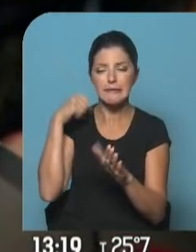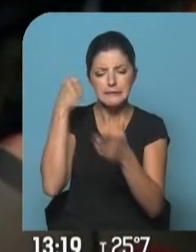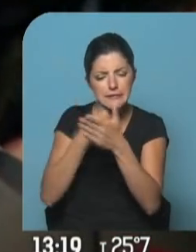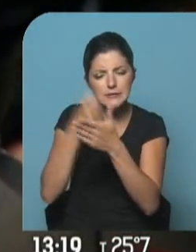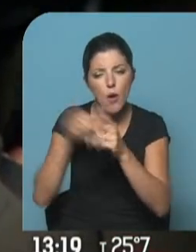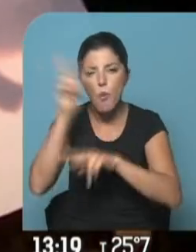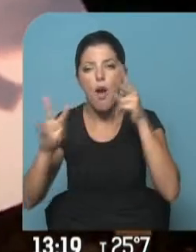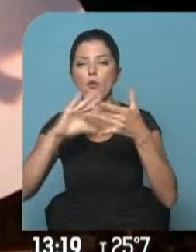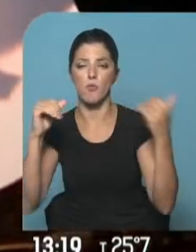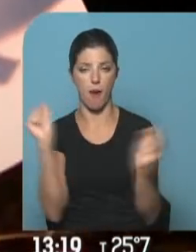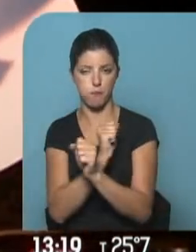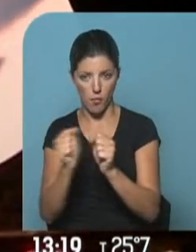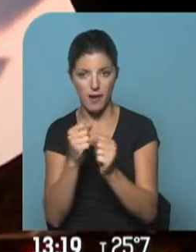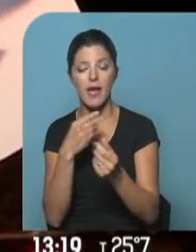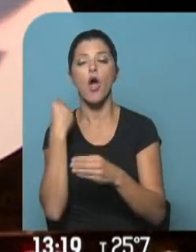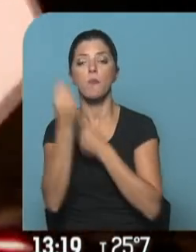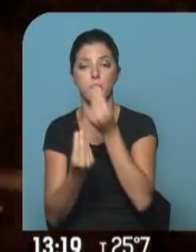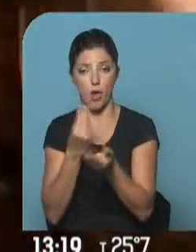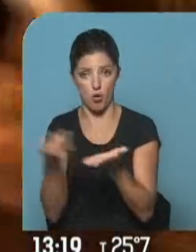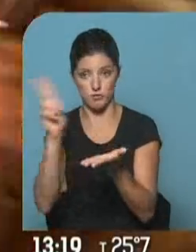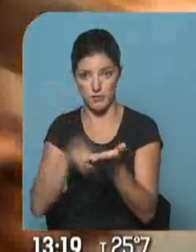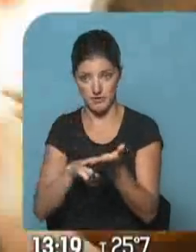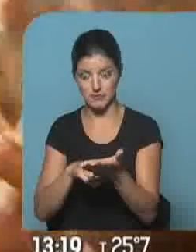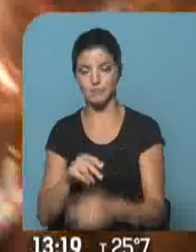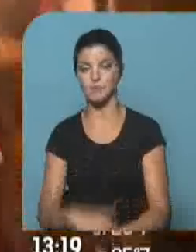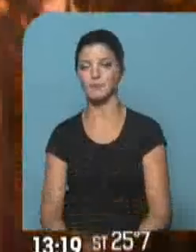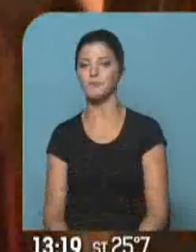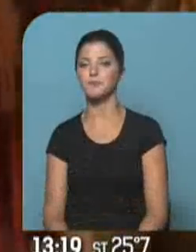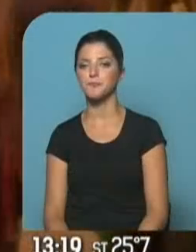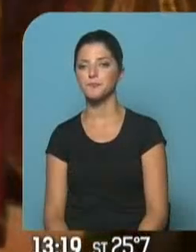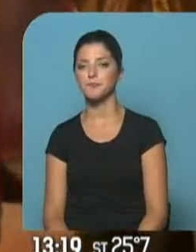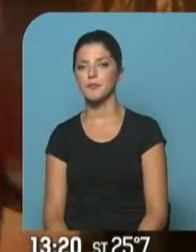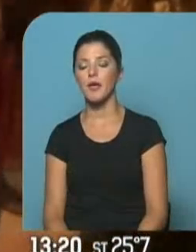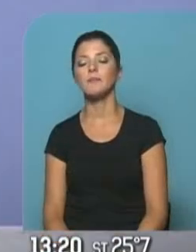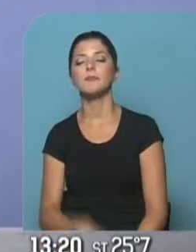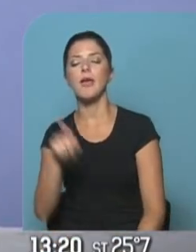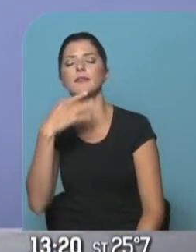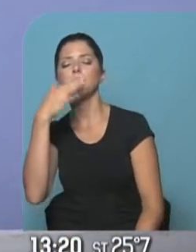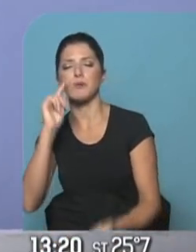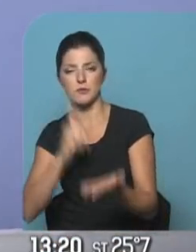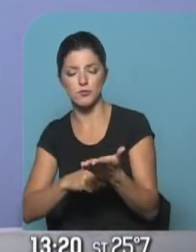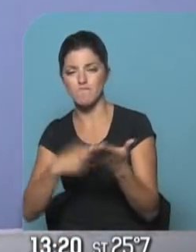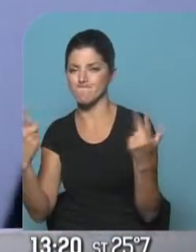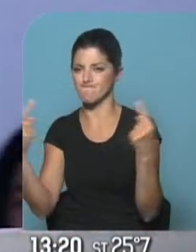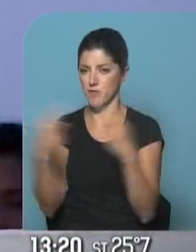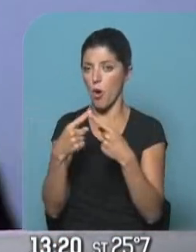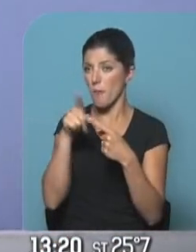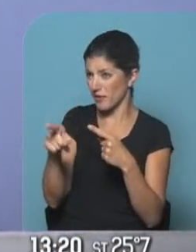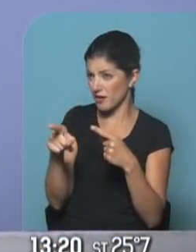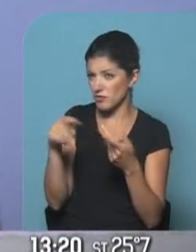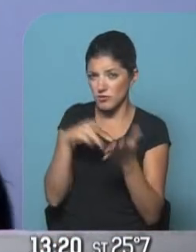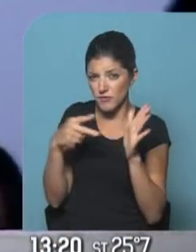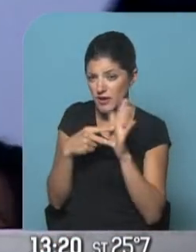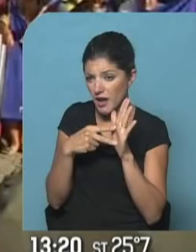esta alternativa. En la práctica, la decisión del tribunal es controvertida porque supone la virtual nulidad de la voluntad